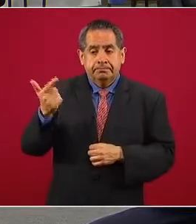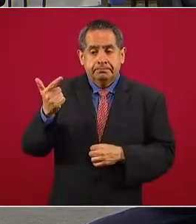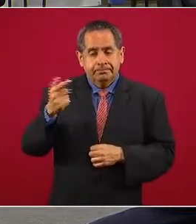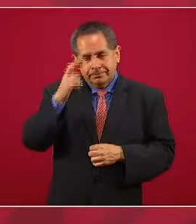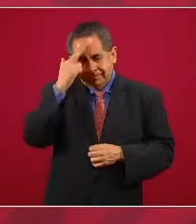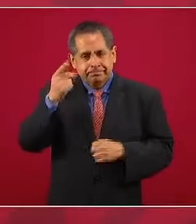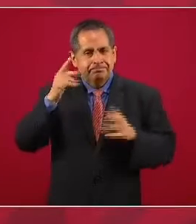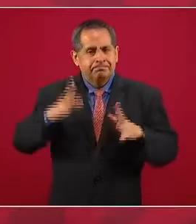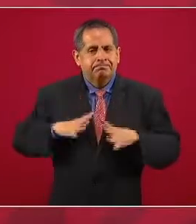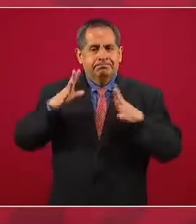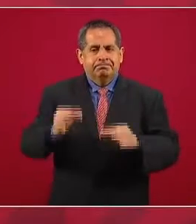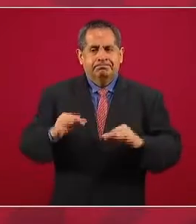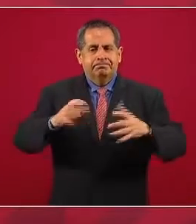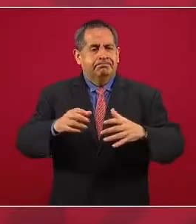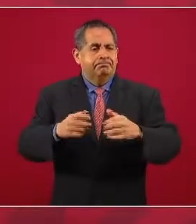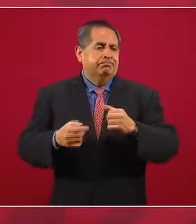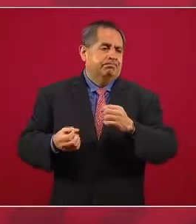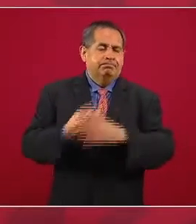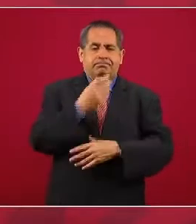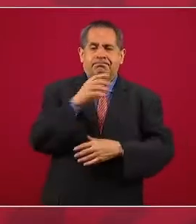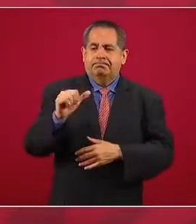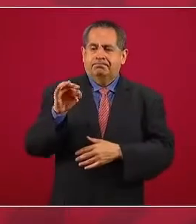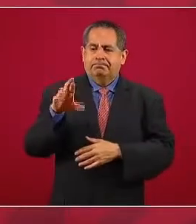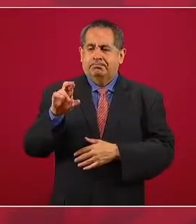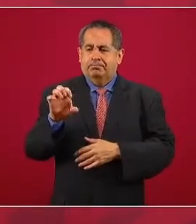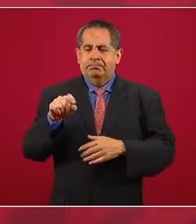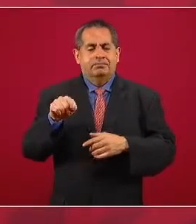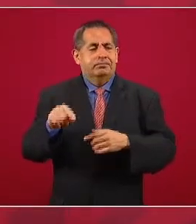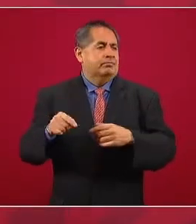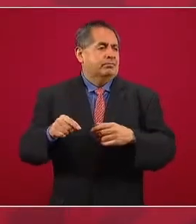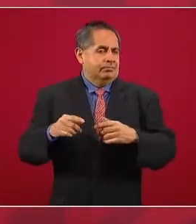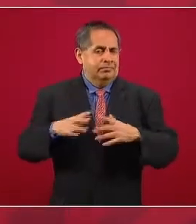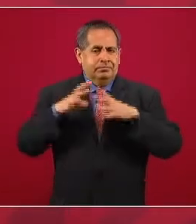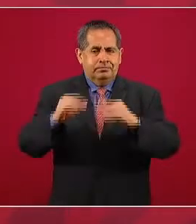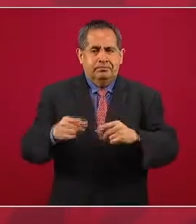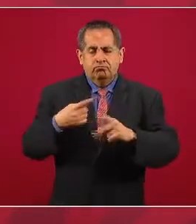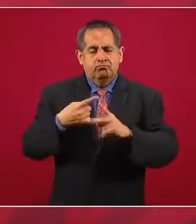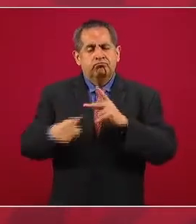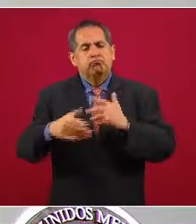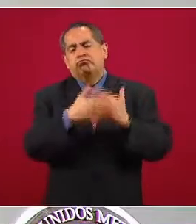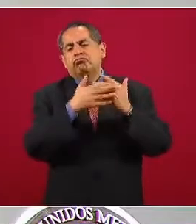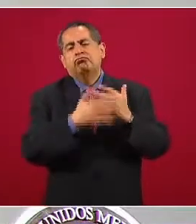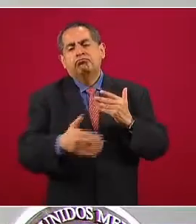estas instituciones que dieron como marco